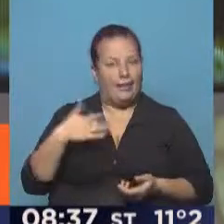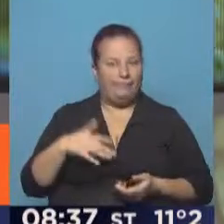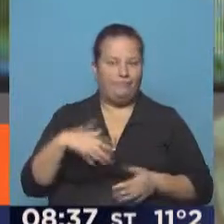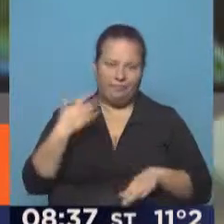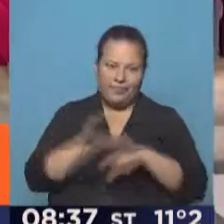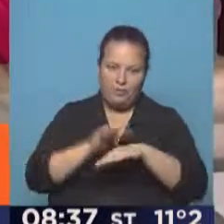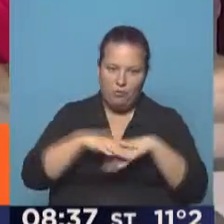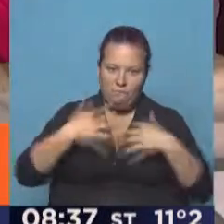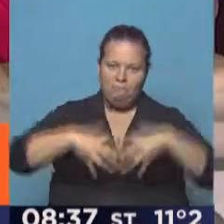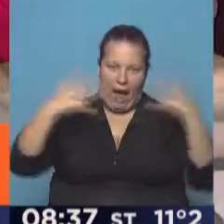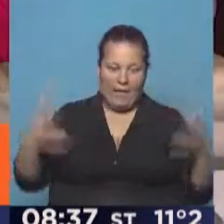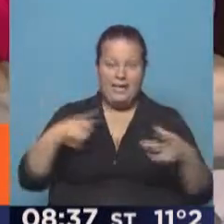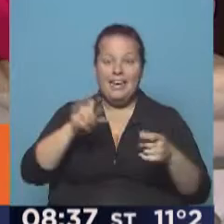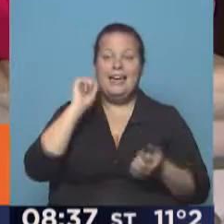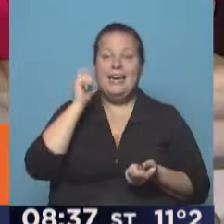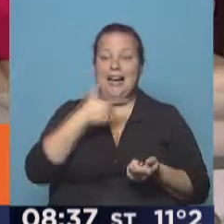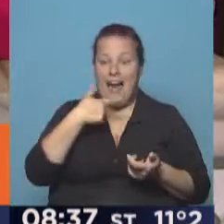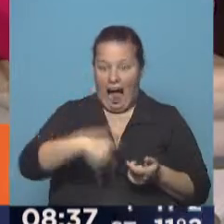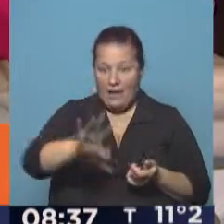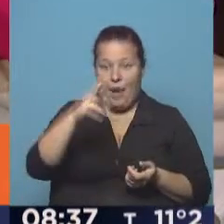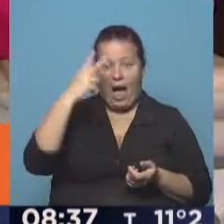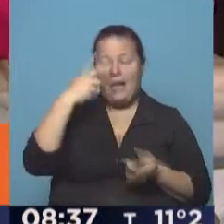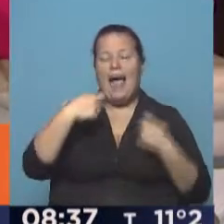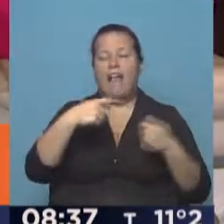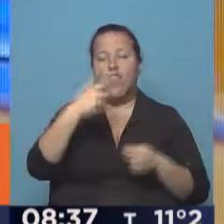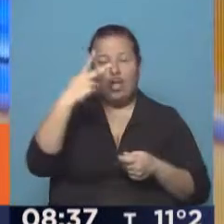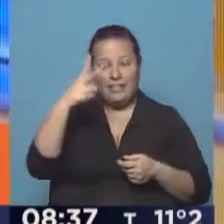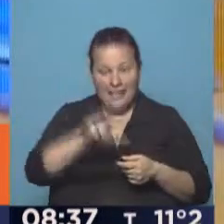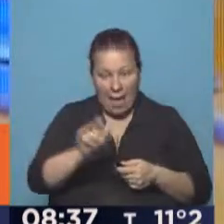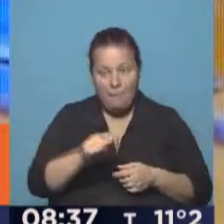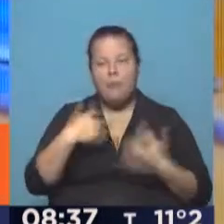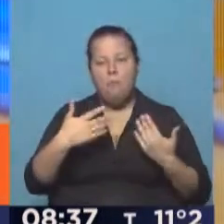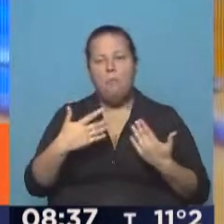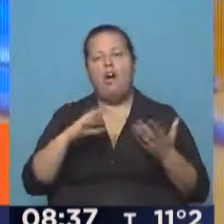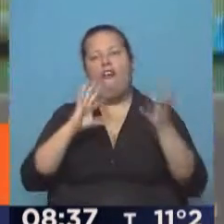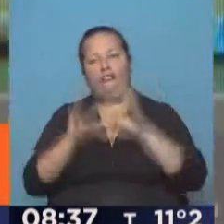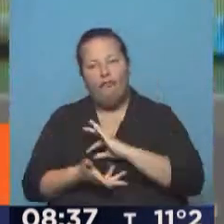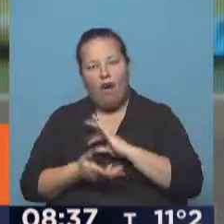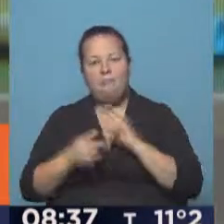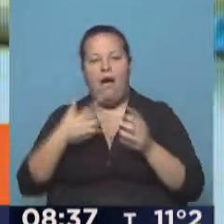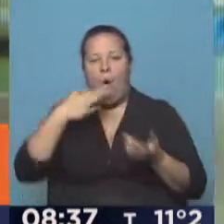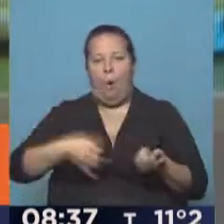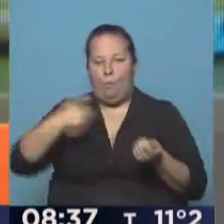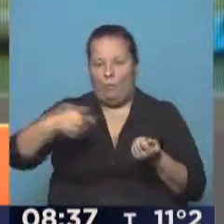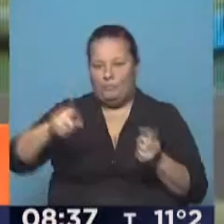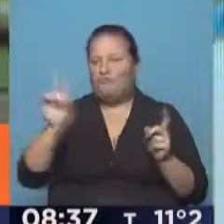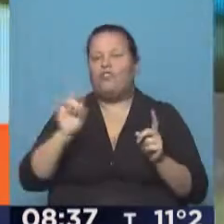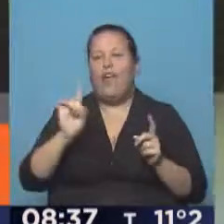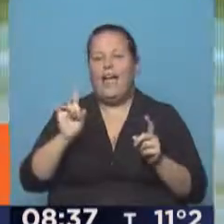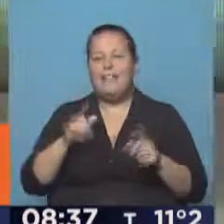mochila importante. Con este gap que nosotros vamos a tener de 90 días, nosotros vamos a poder seguramente ponernos al día. No es que